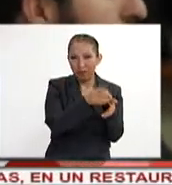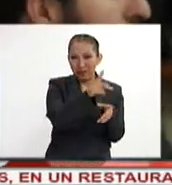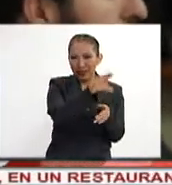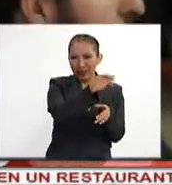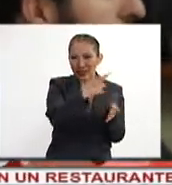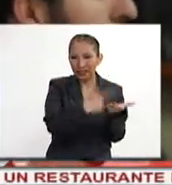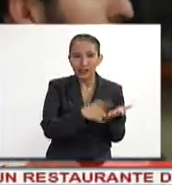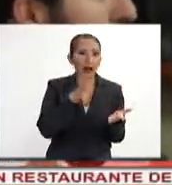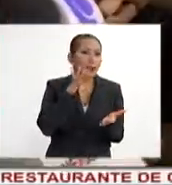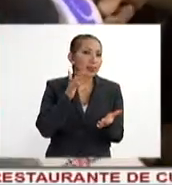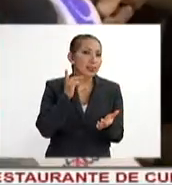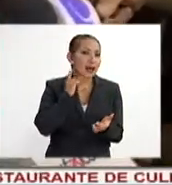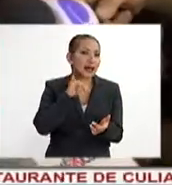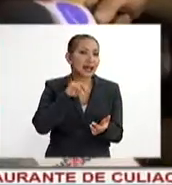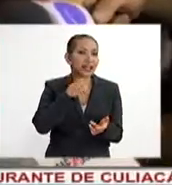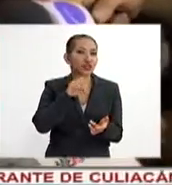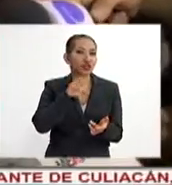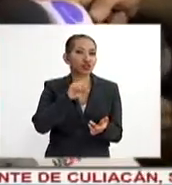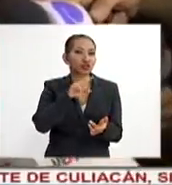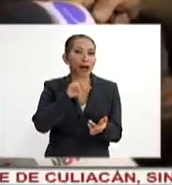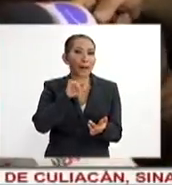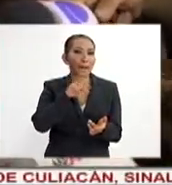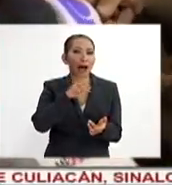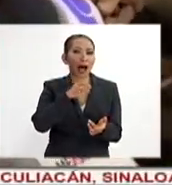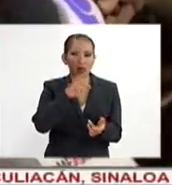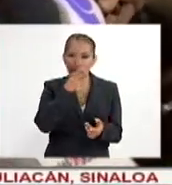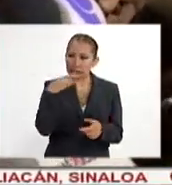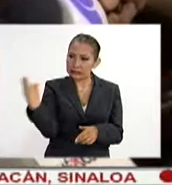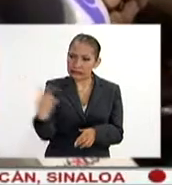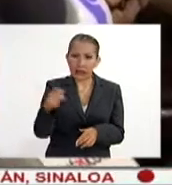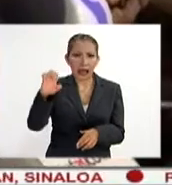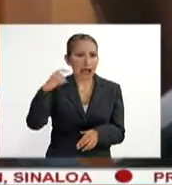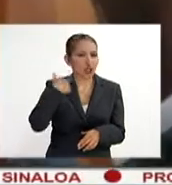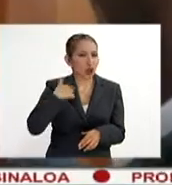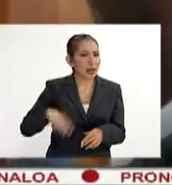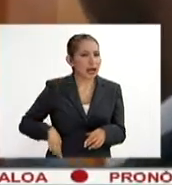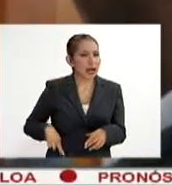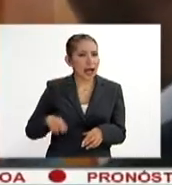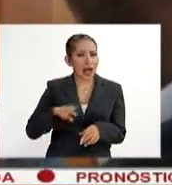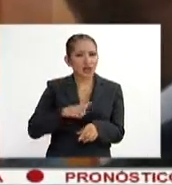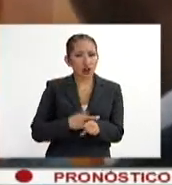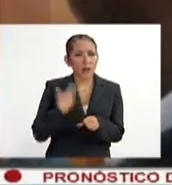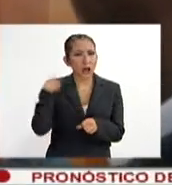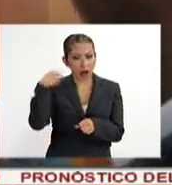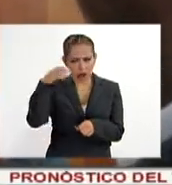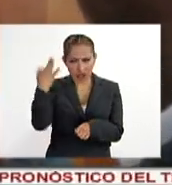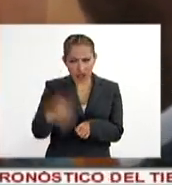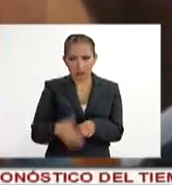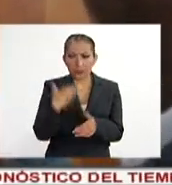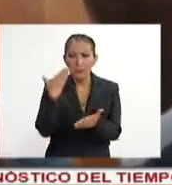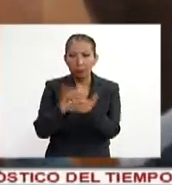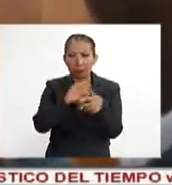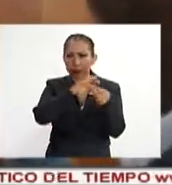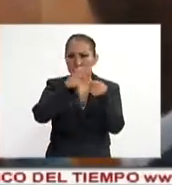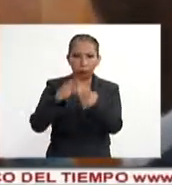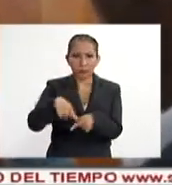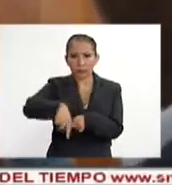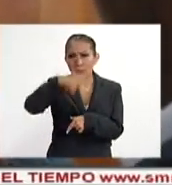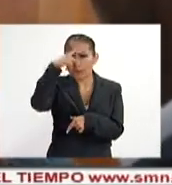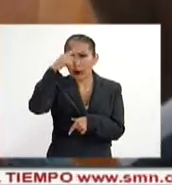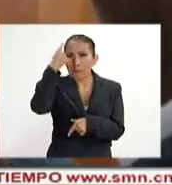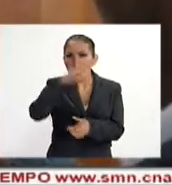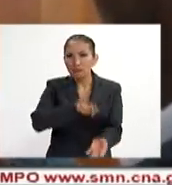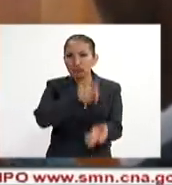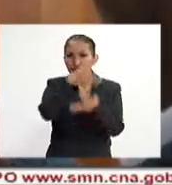PRD en la Cámara de Diputados, Jesús Zambrano, dijo que es pertinente que el exgobernador de Veracruz haya aceptado la solicitud de extradición a México